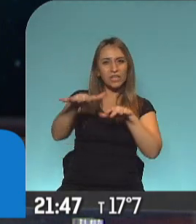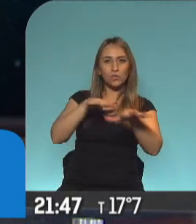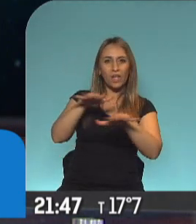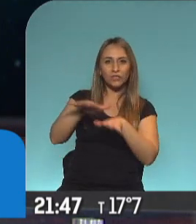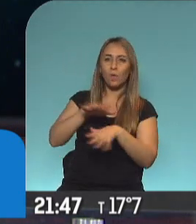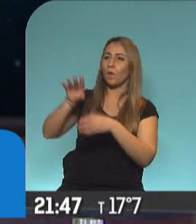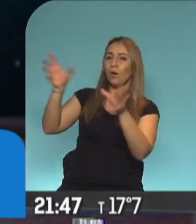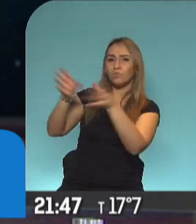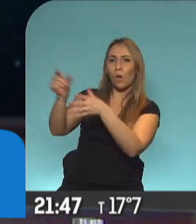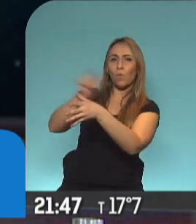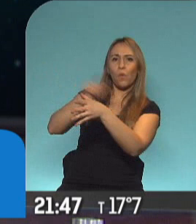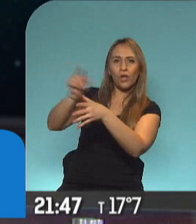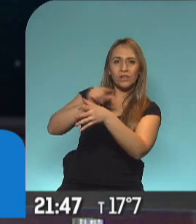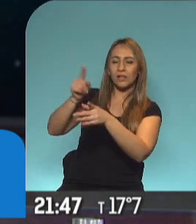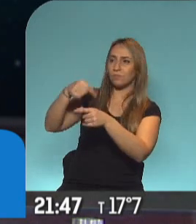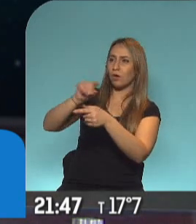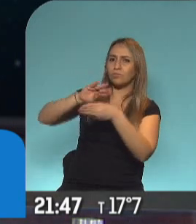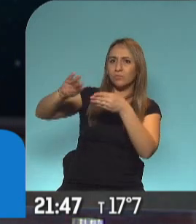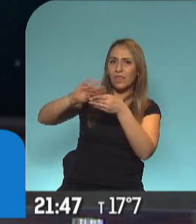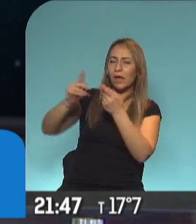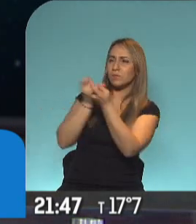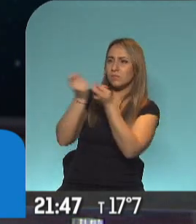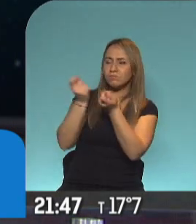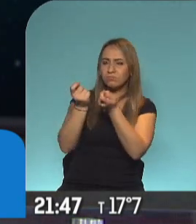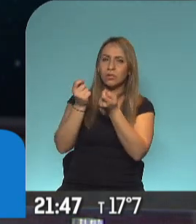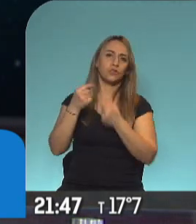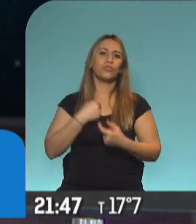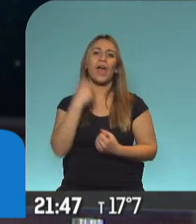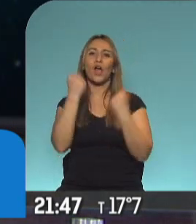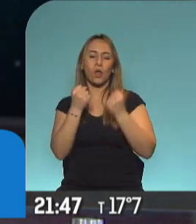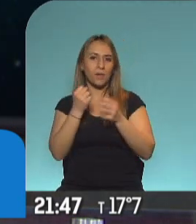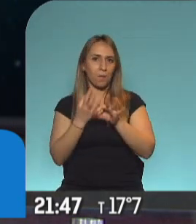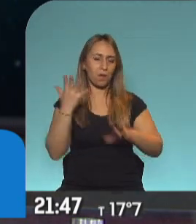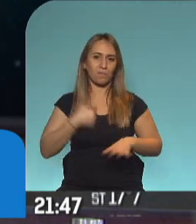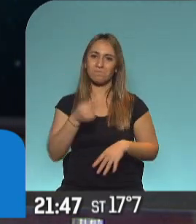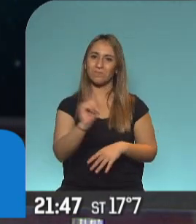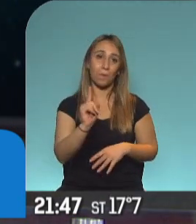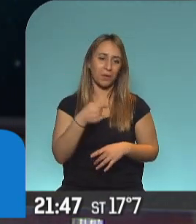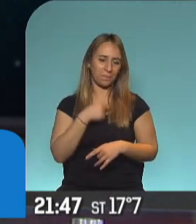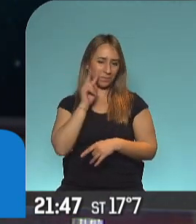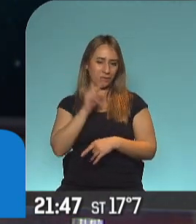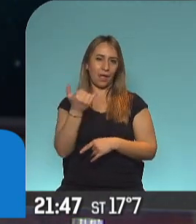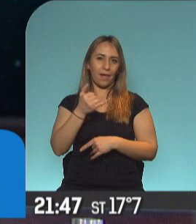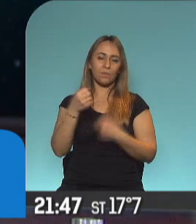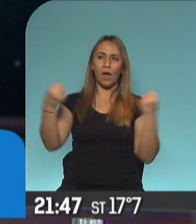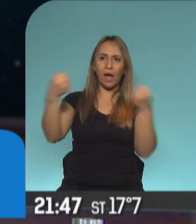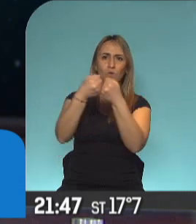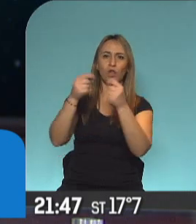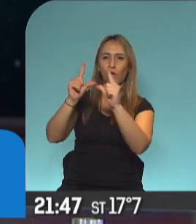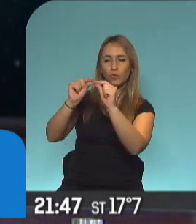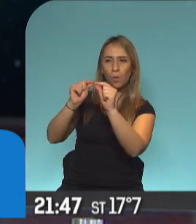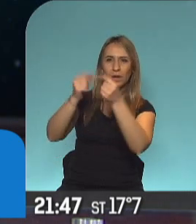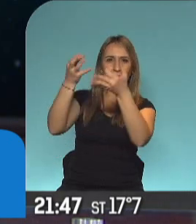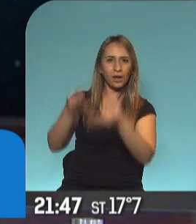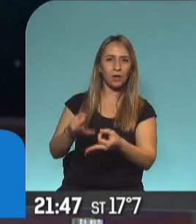llegaron a ese número. Yo no soy economista, pero llegaron a ese acuerdo del número, ¿no? Que era un número que realmente no